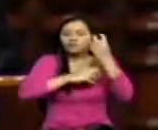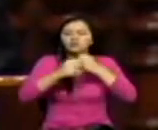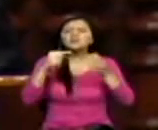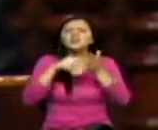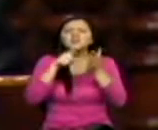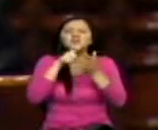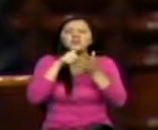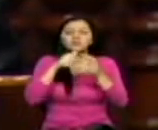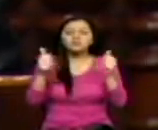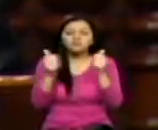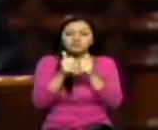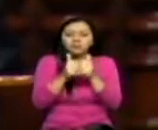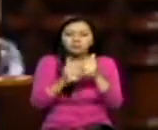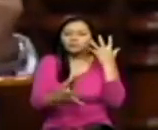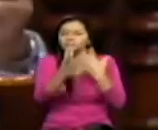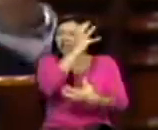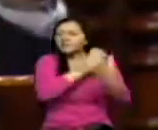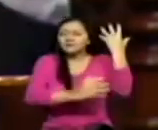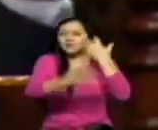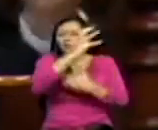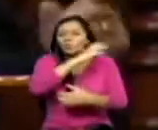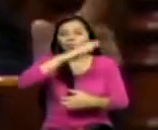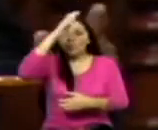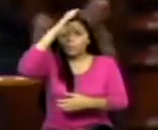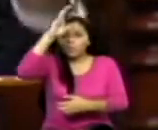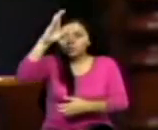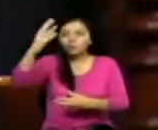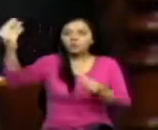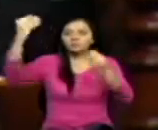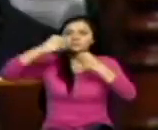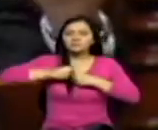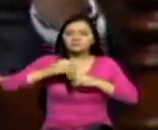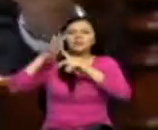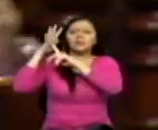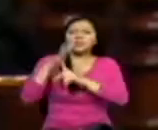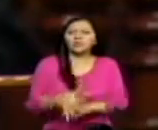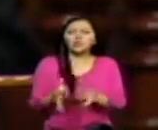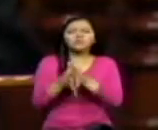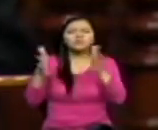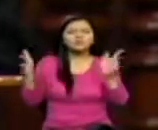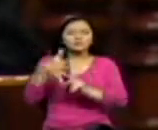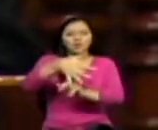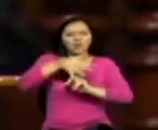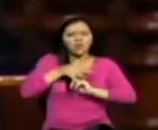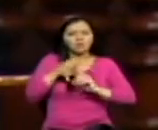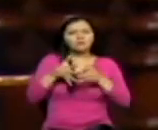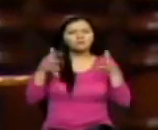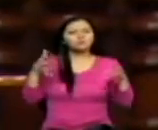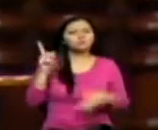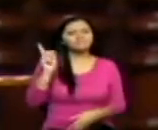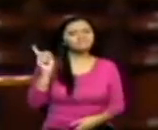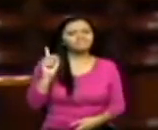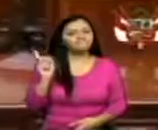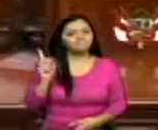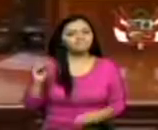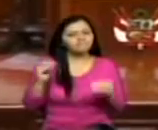raíz civilizatoria y cultural, ha sido despreciada y marginada.